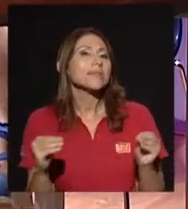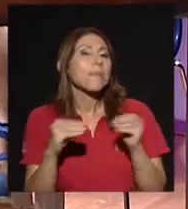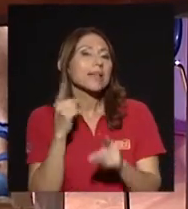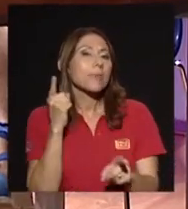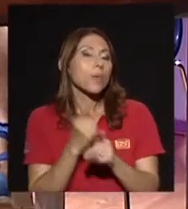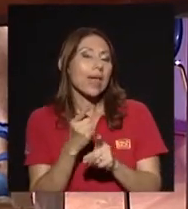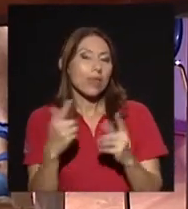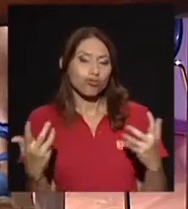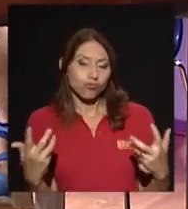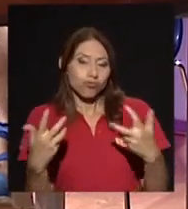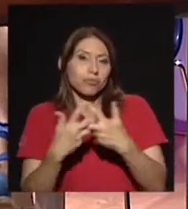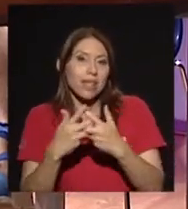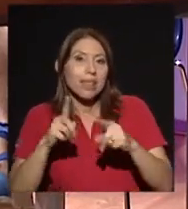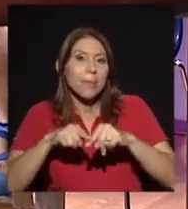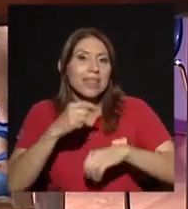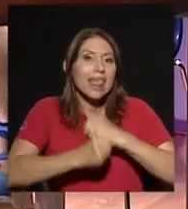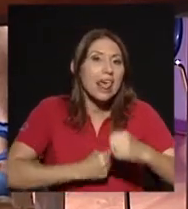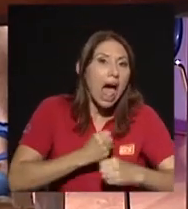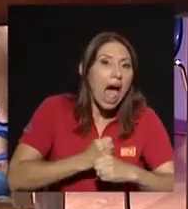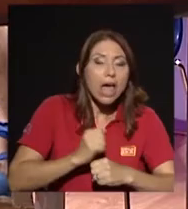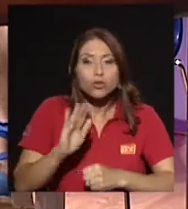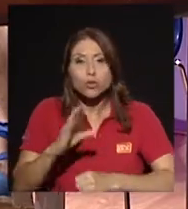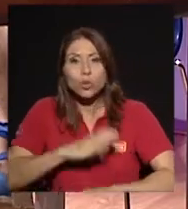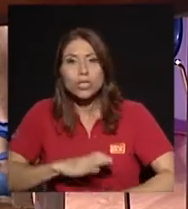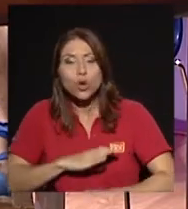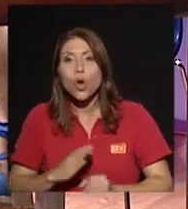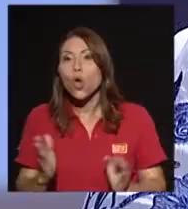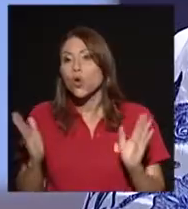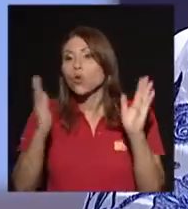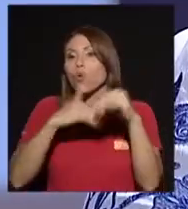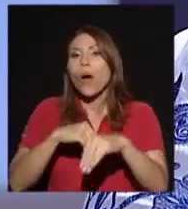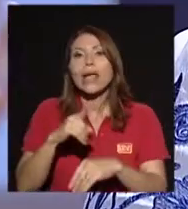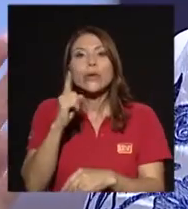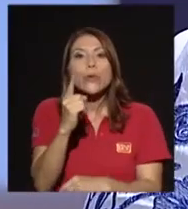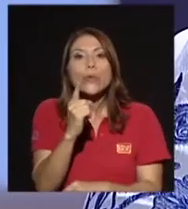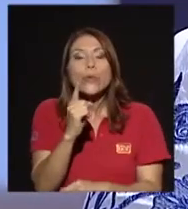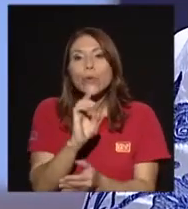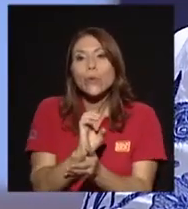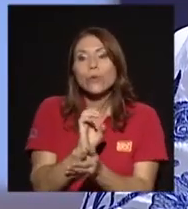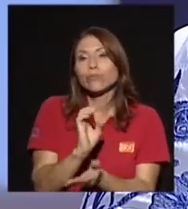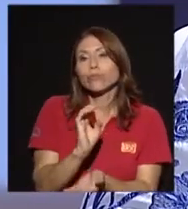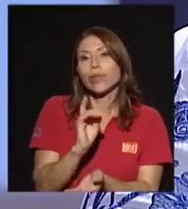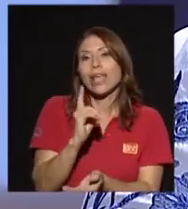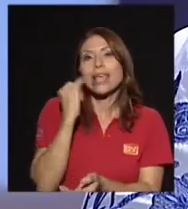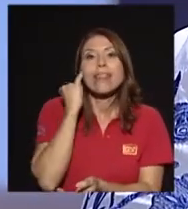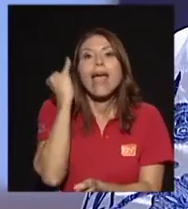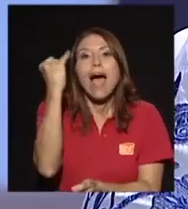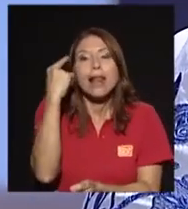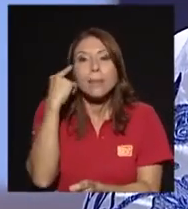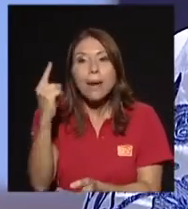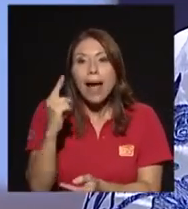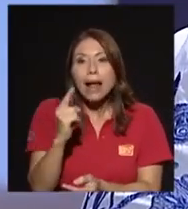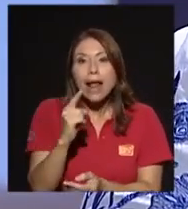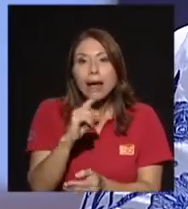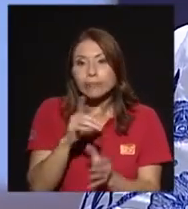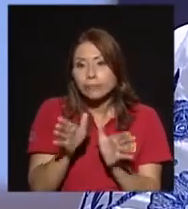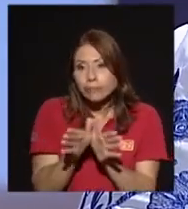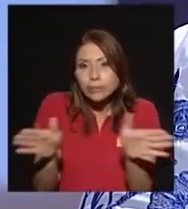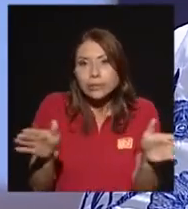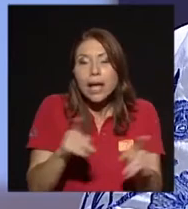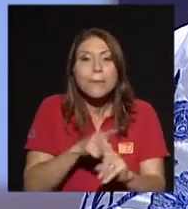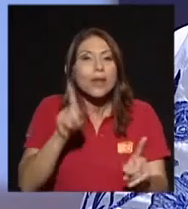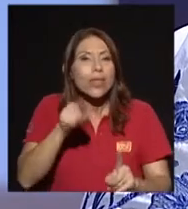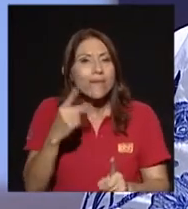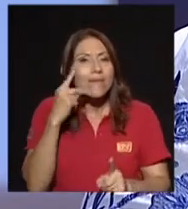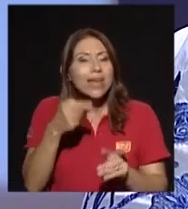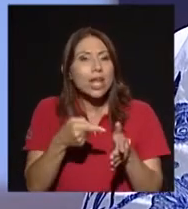edad, condición. No hay ningún método anticonceptivo ideal para todo un rango de edad, sino las condiciones. Pero hay unos que